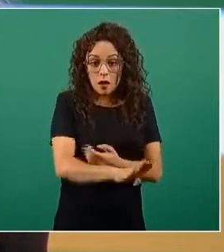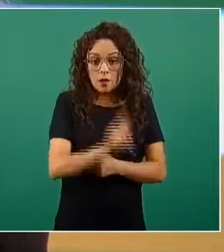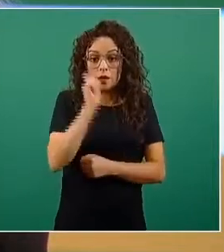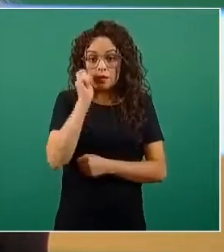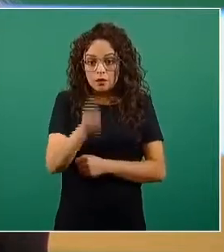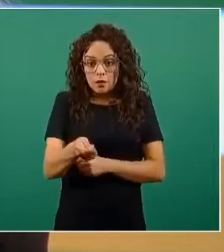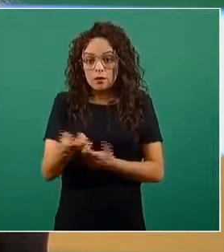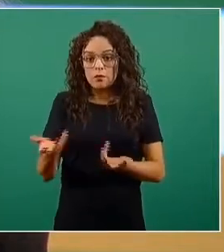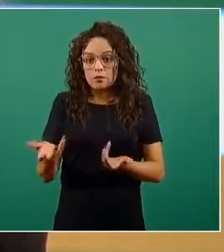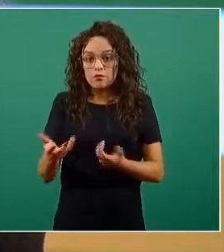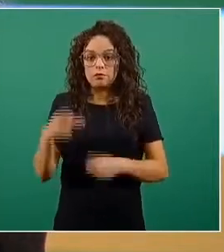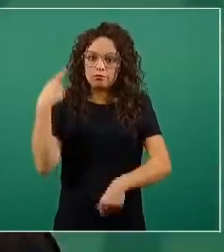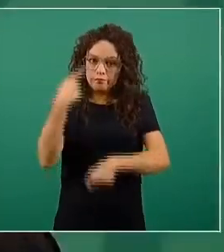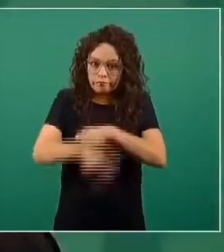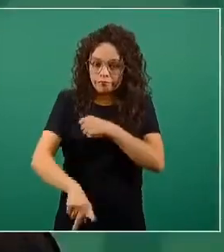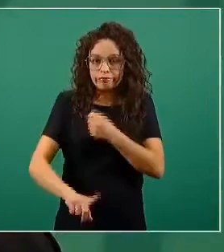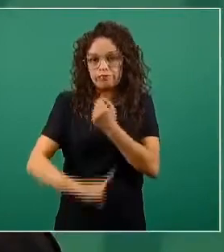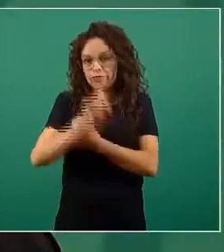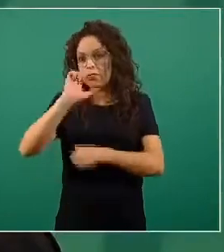manera voluntaria.